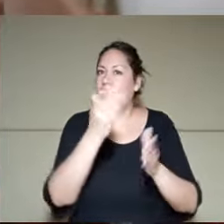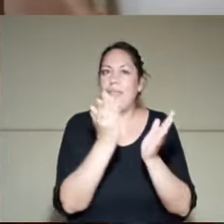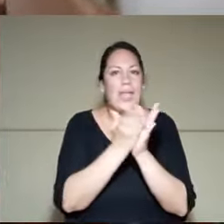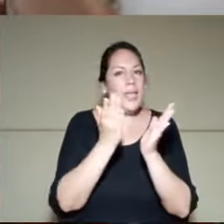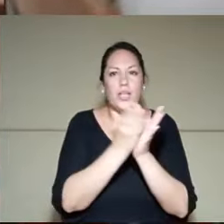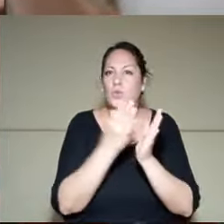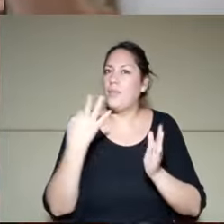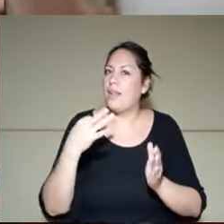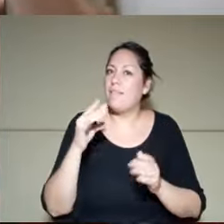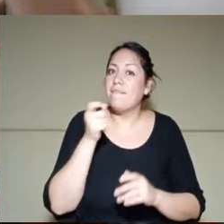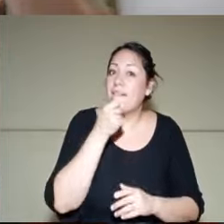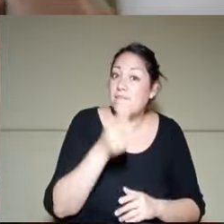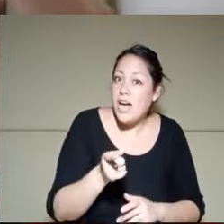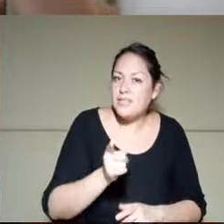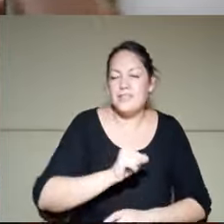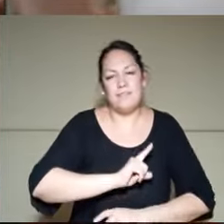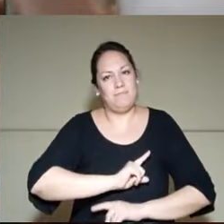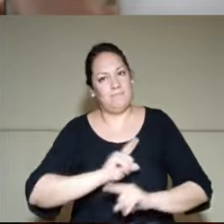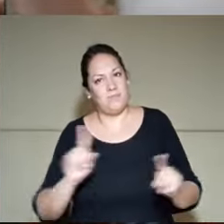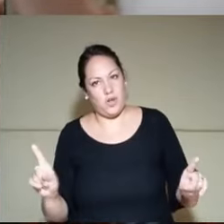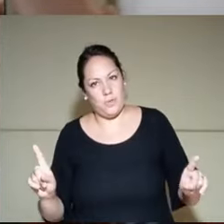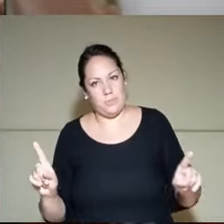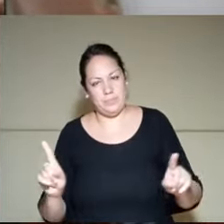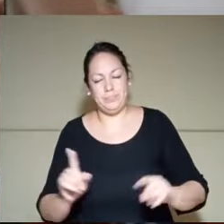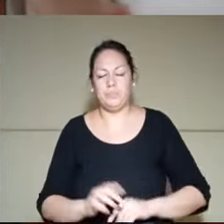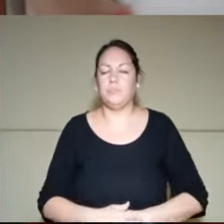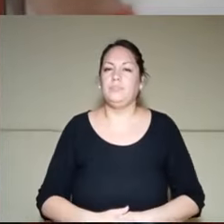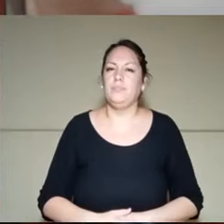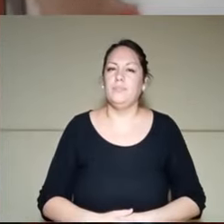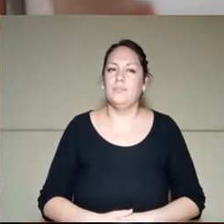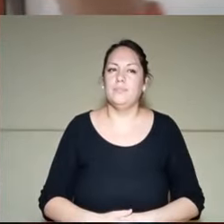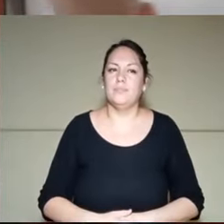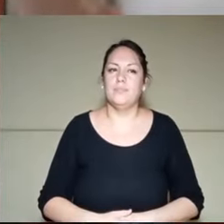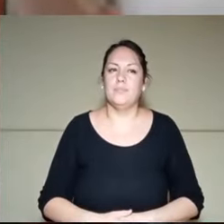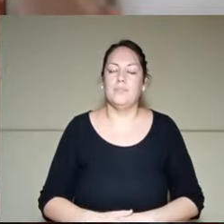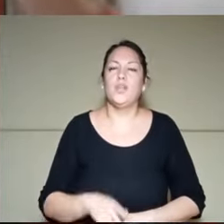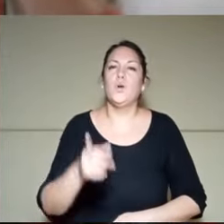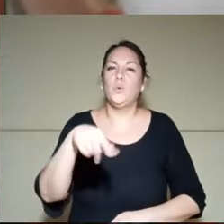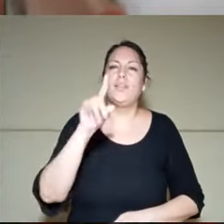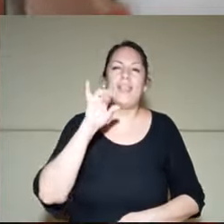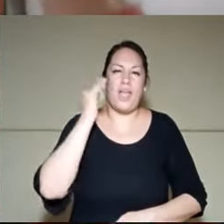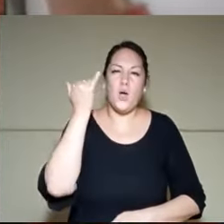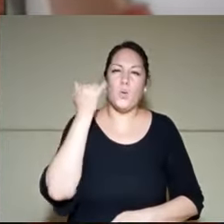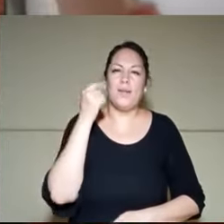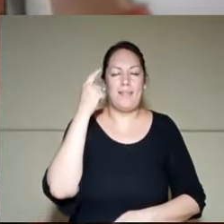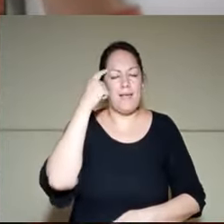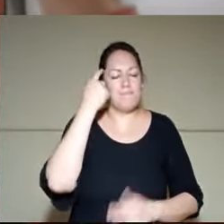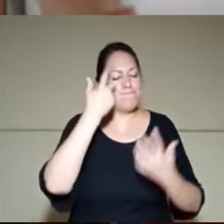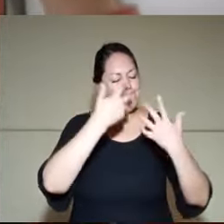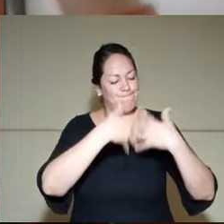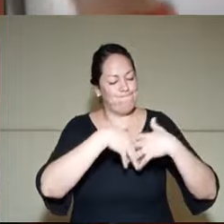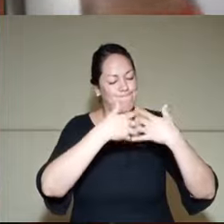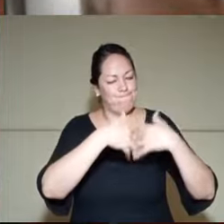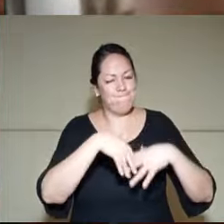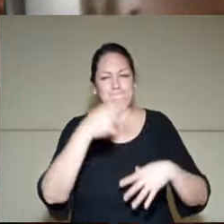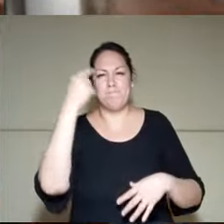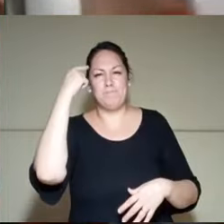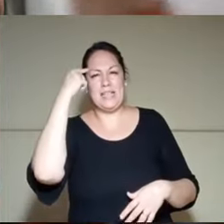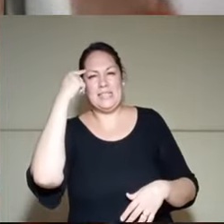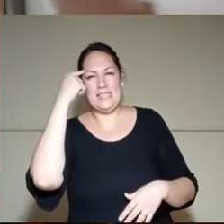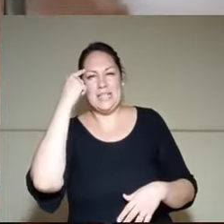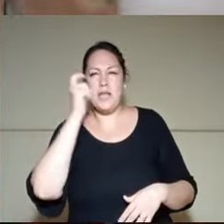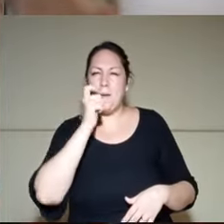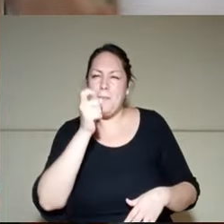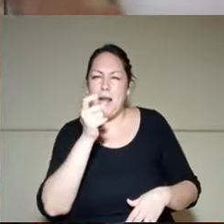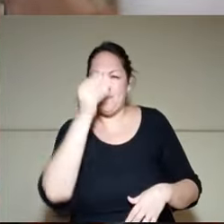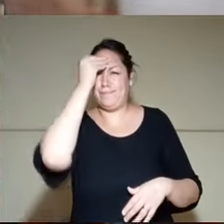Pero tienen que empezar a estudiar porque, como verán, no es fácil. Como verán, no es sencillo. Como verán, tienen que razonar, tienen que